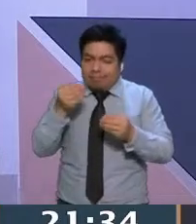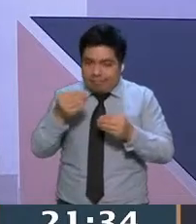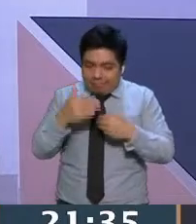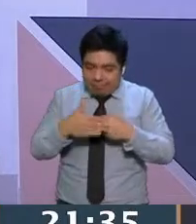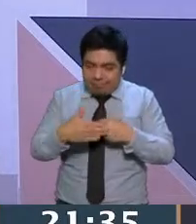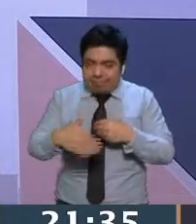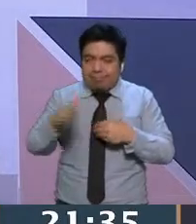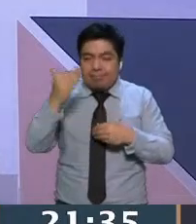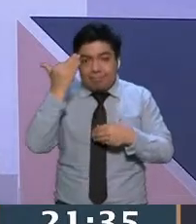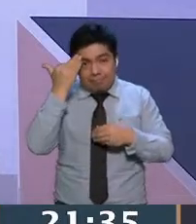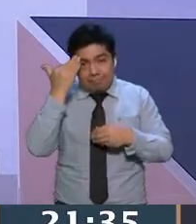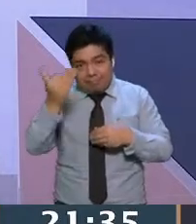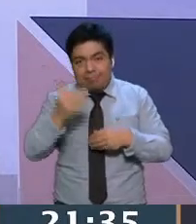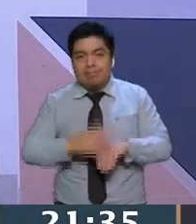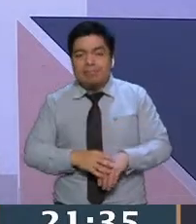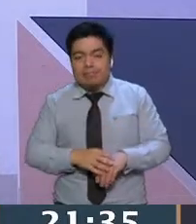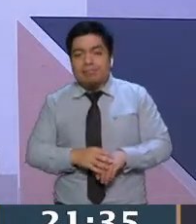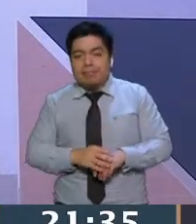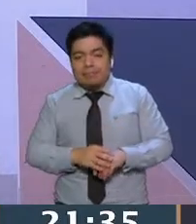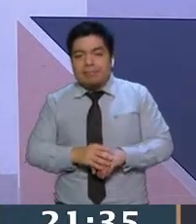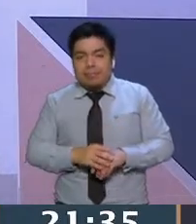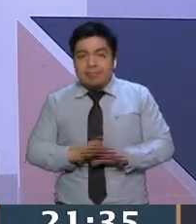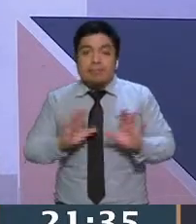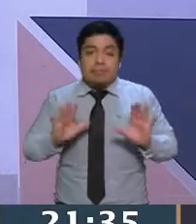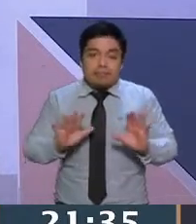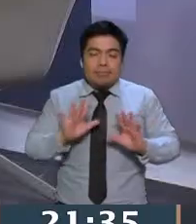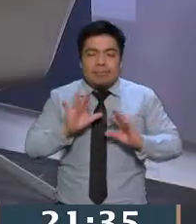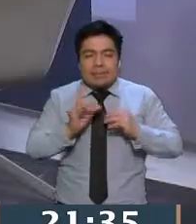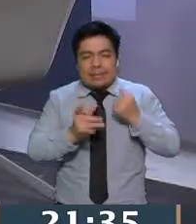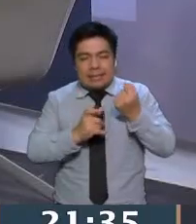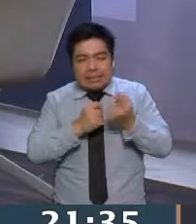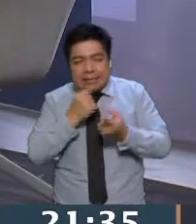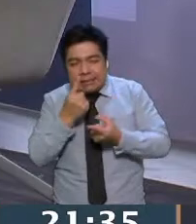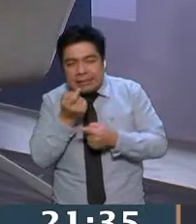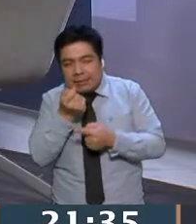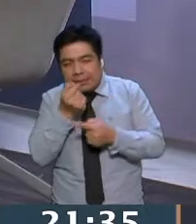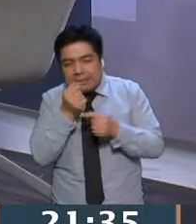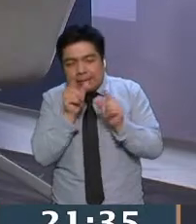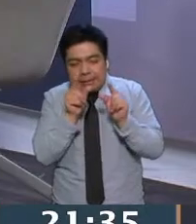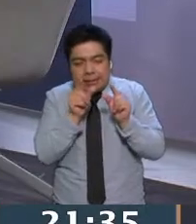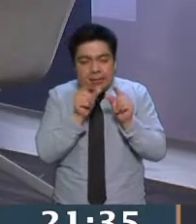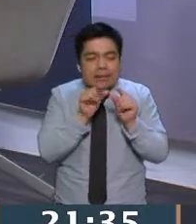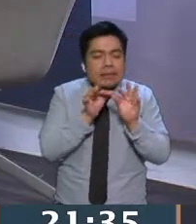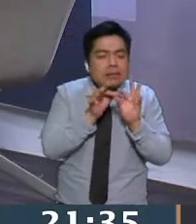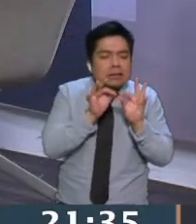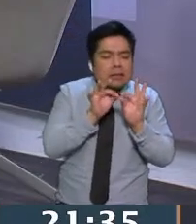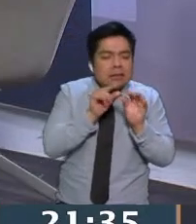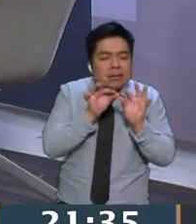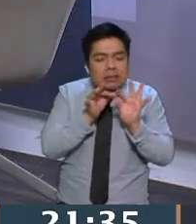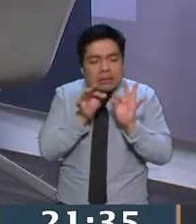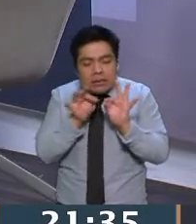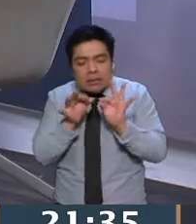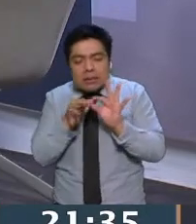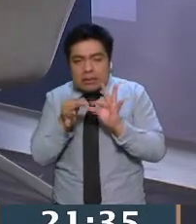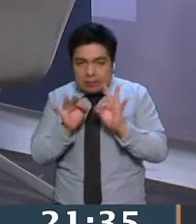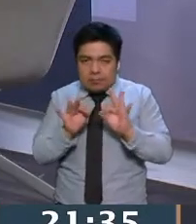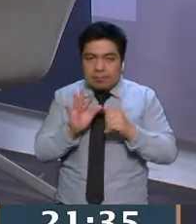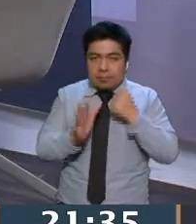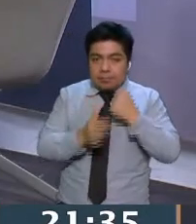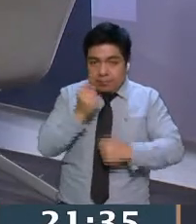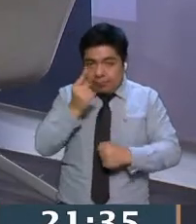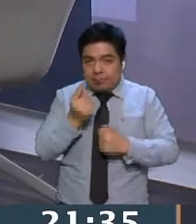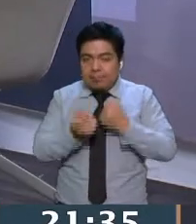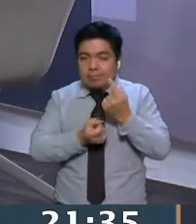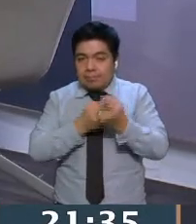meses. Sí, seguro. Pero creo que hay algunas cosas que hay como que afinarle un poquito porque en una narrativa que se está